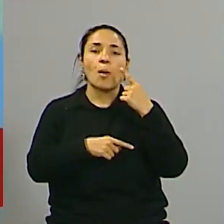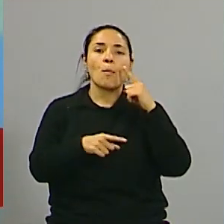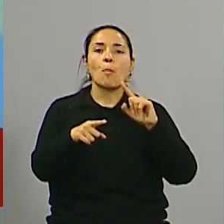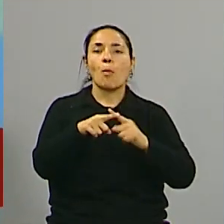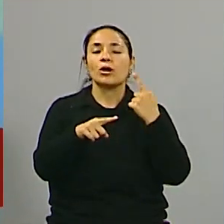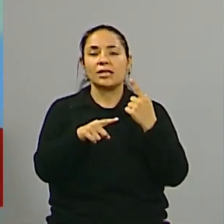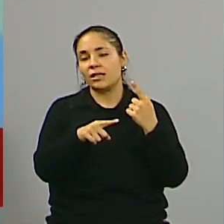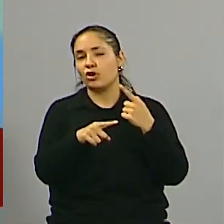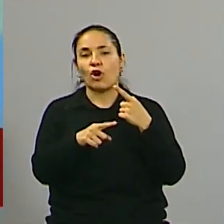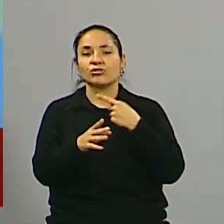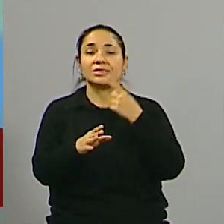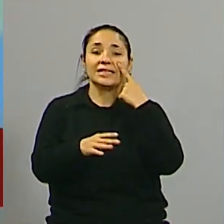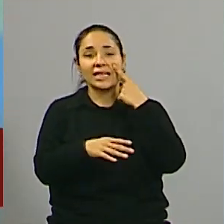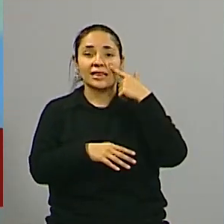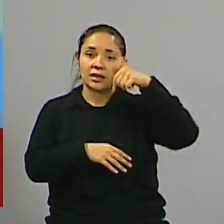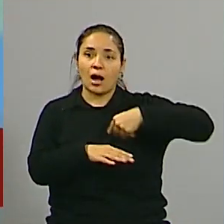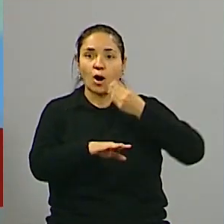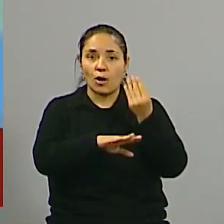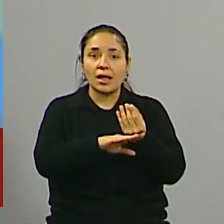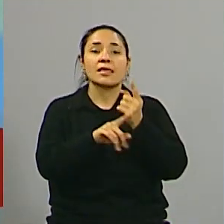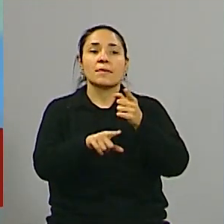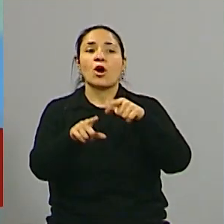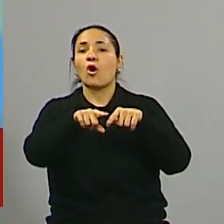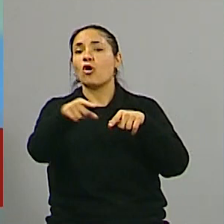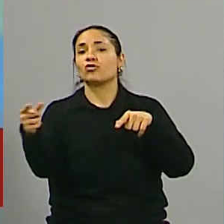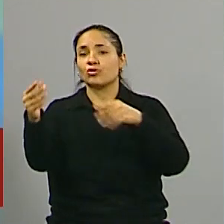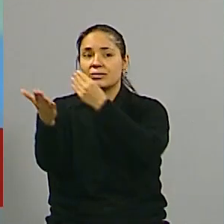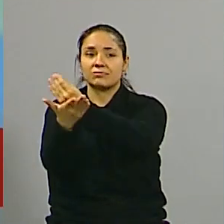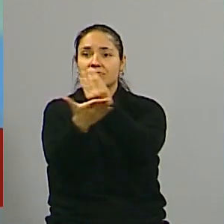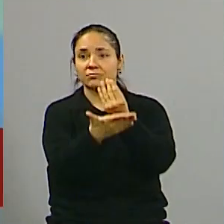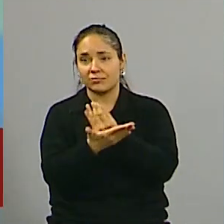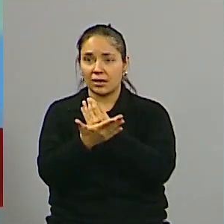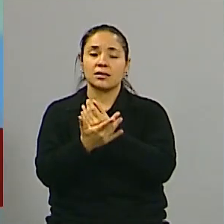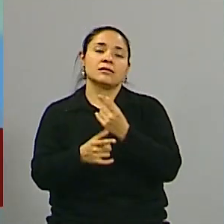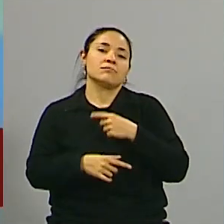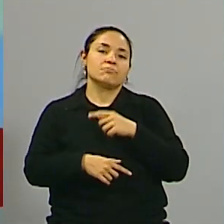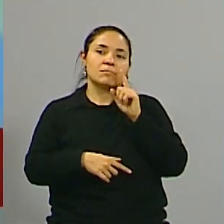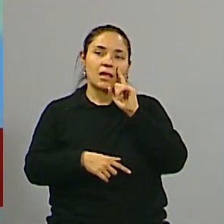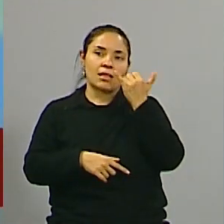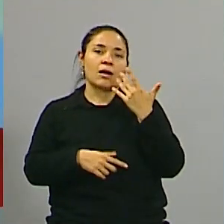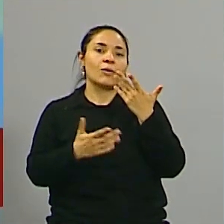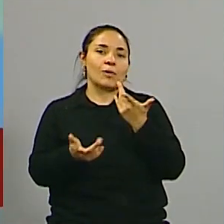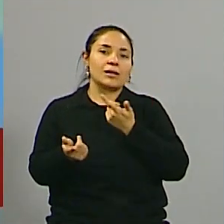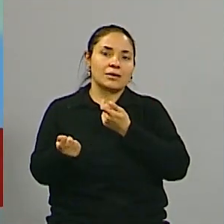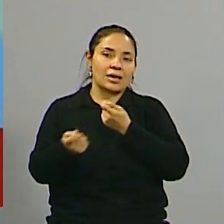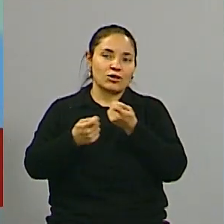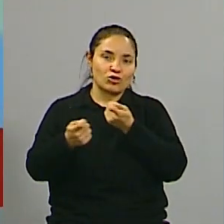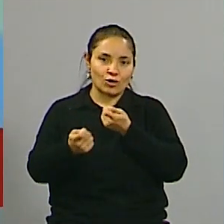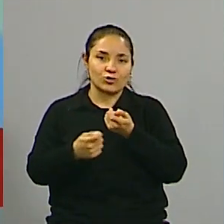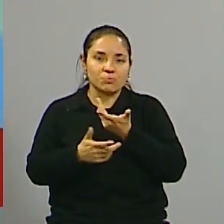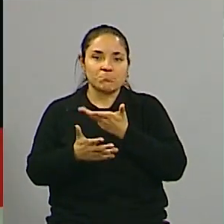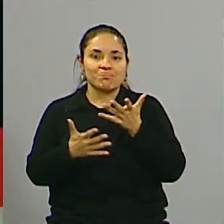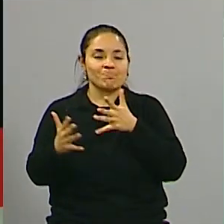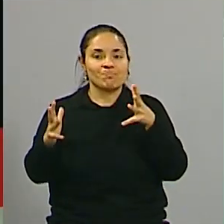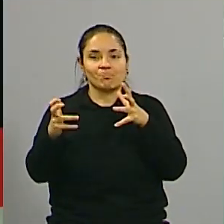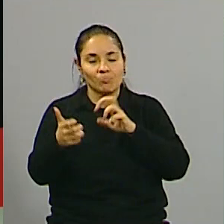sus exfuncionarios, que muchos son precandidatos a intendente también, y esto se ve traducido a la gestión automáticamente. Carlos, bueno,